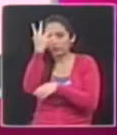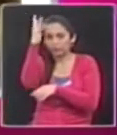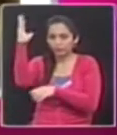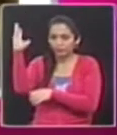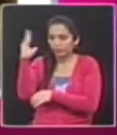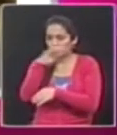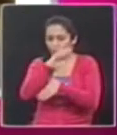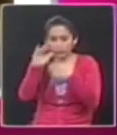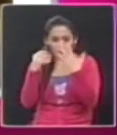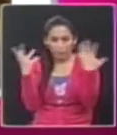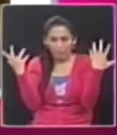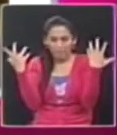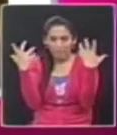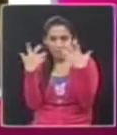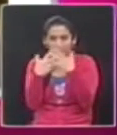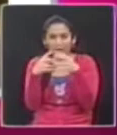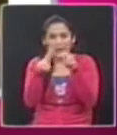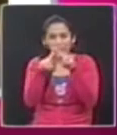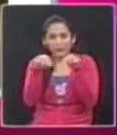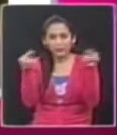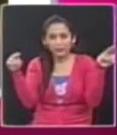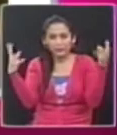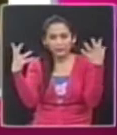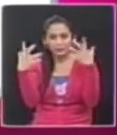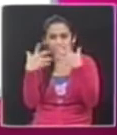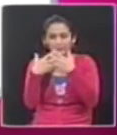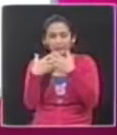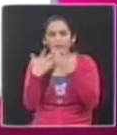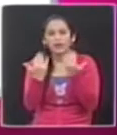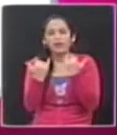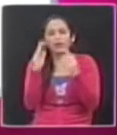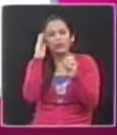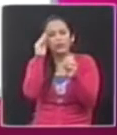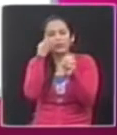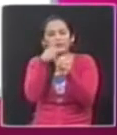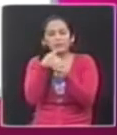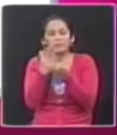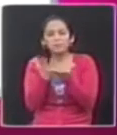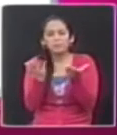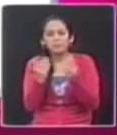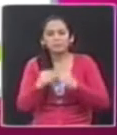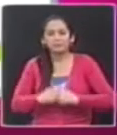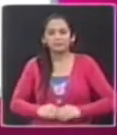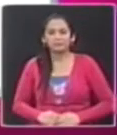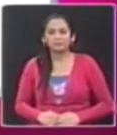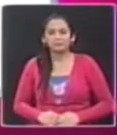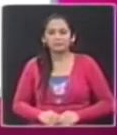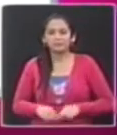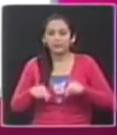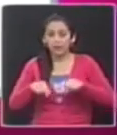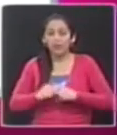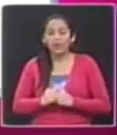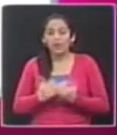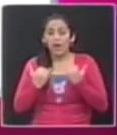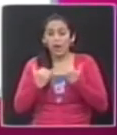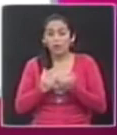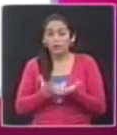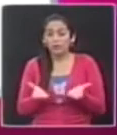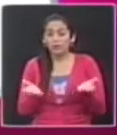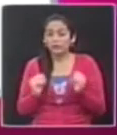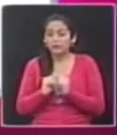humanos con la naturaleza. ¿Y cuál es el objetivo de esta edición? Esta edición tiene 8 categorías